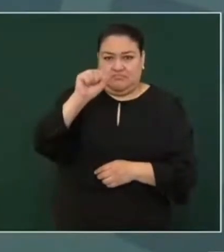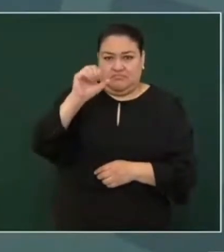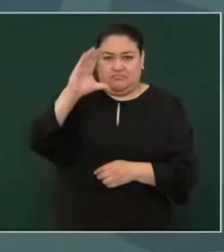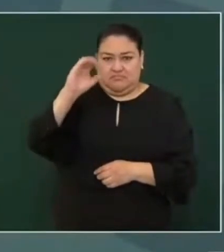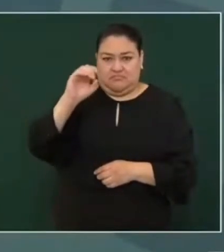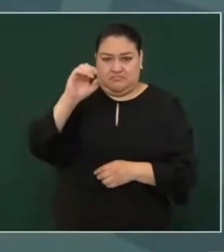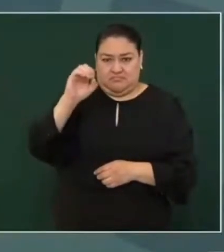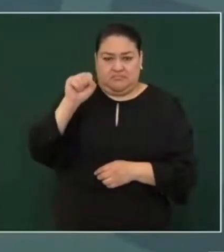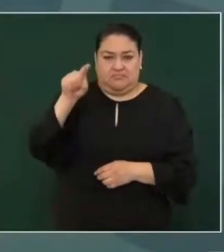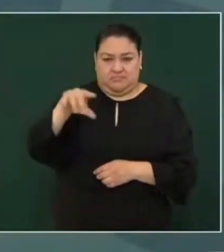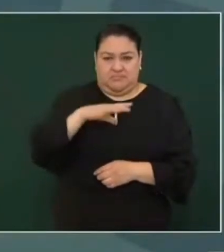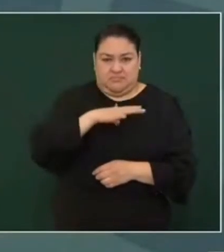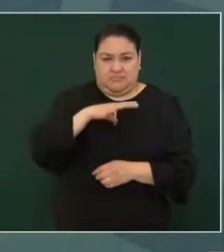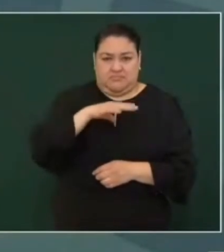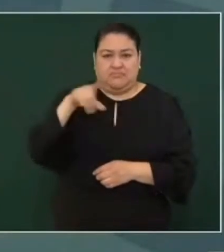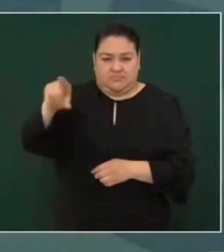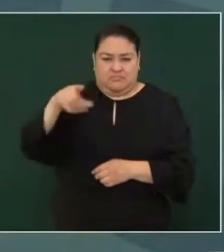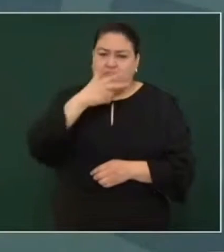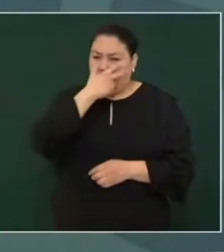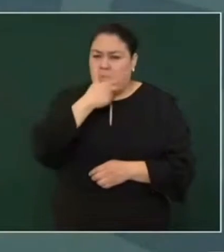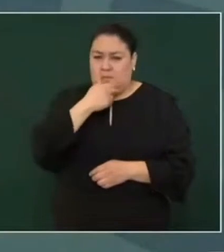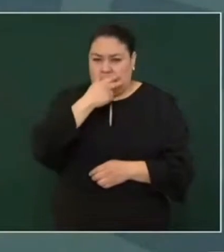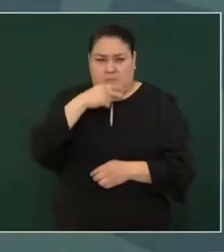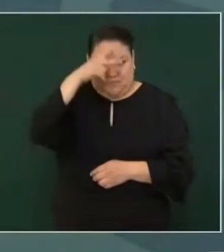paisano que tiene su taquería,